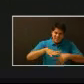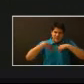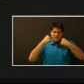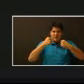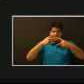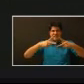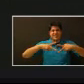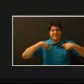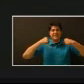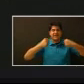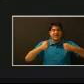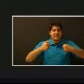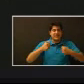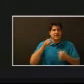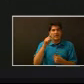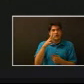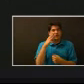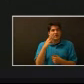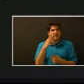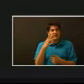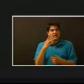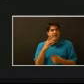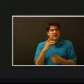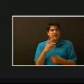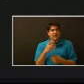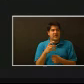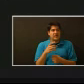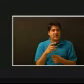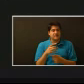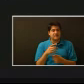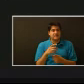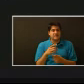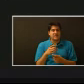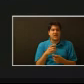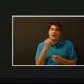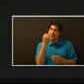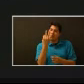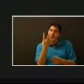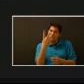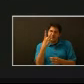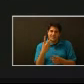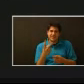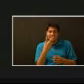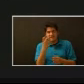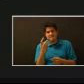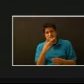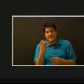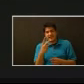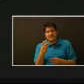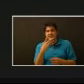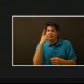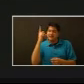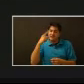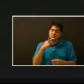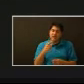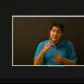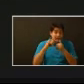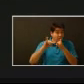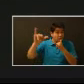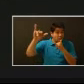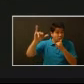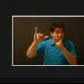da cuenta, ¿cuántas veces ahí en el libro de Josué el Señor le dice a Josué que se esfuerce y sea valiente?